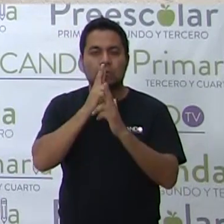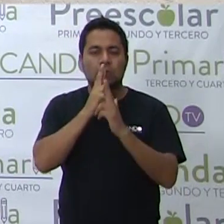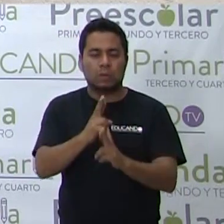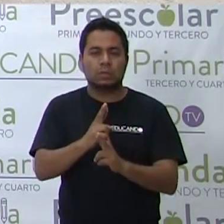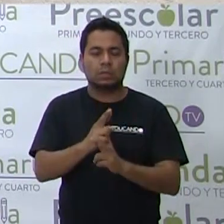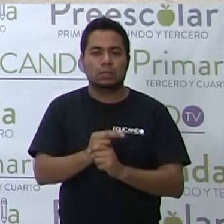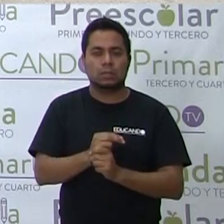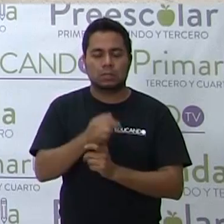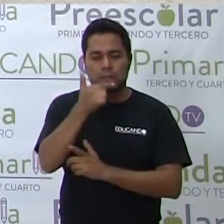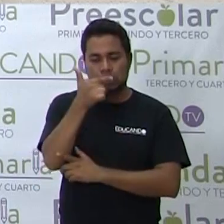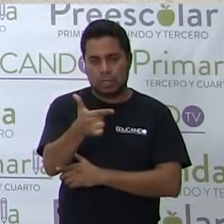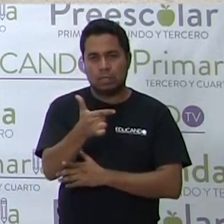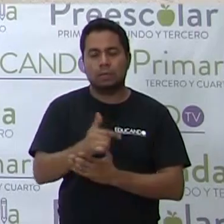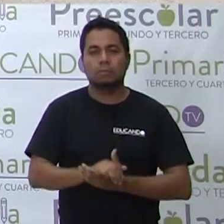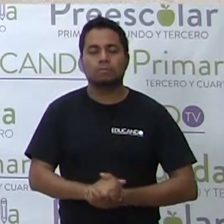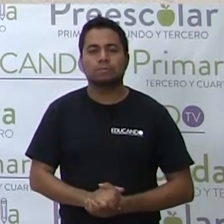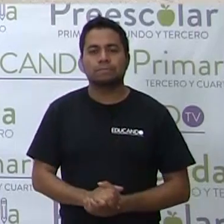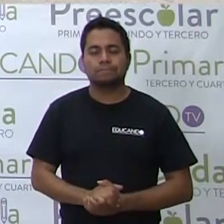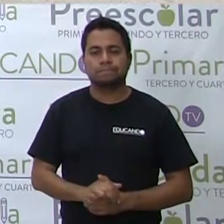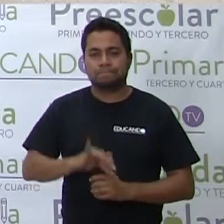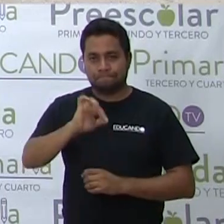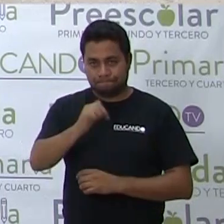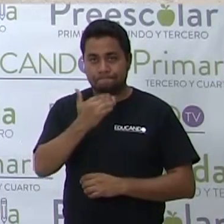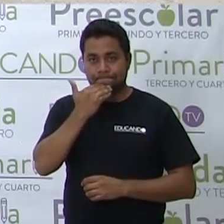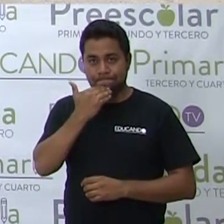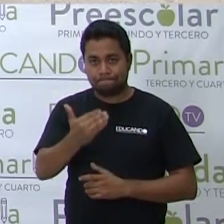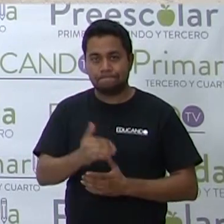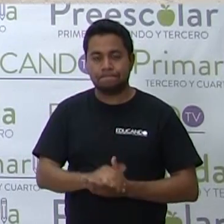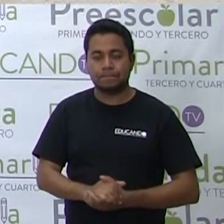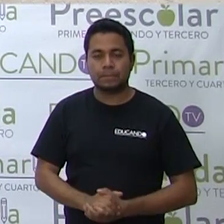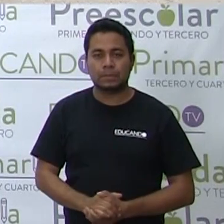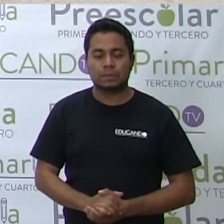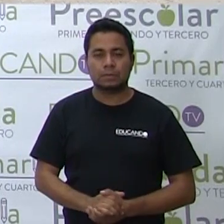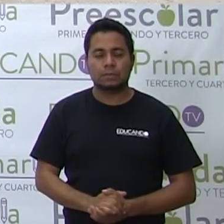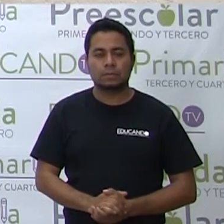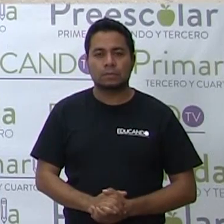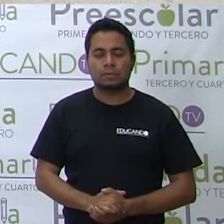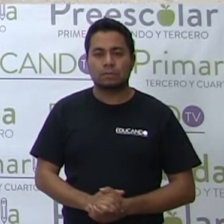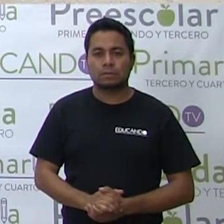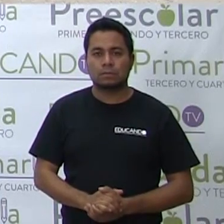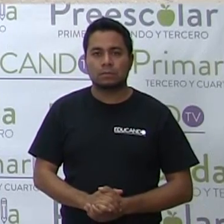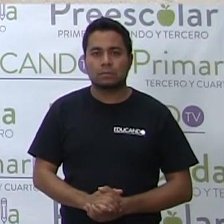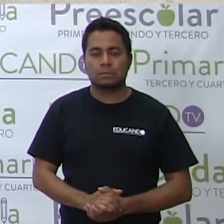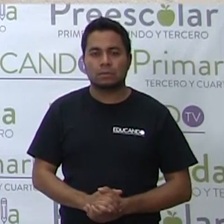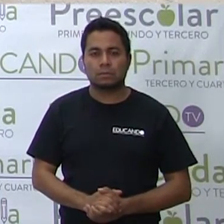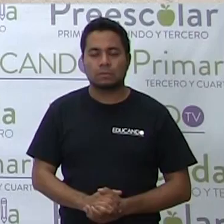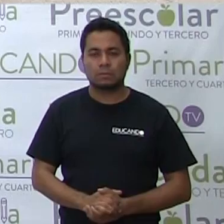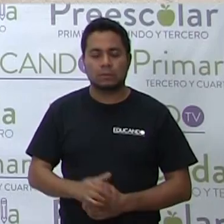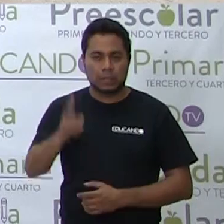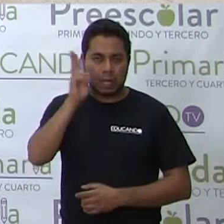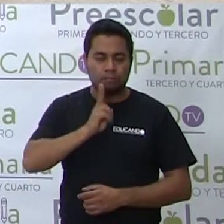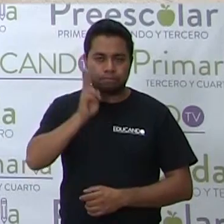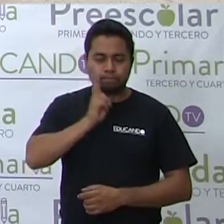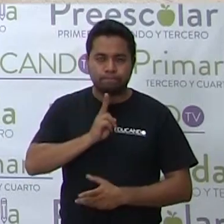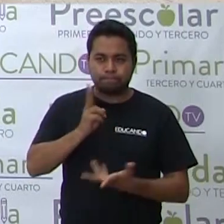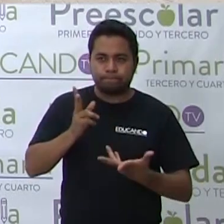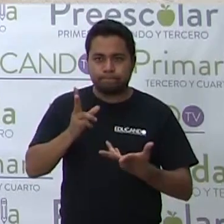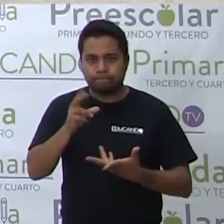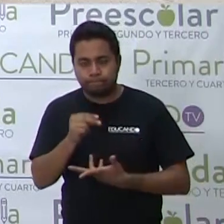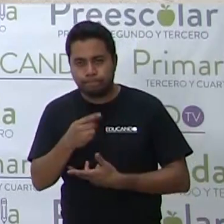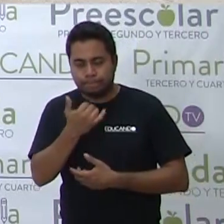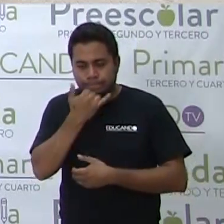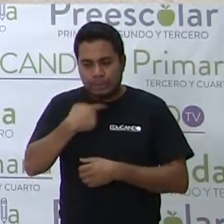número siete sí e A ver no aquí es el